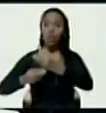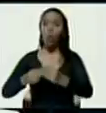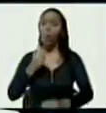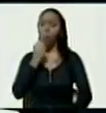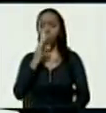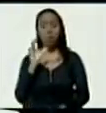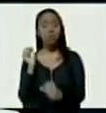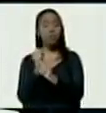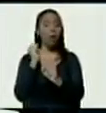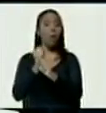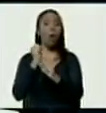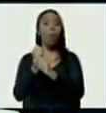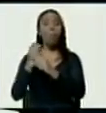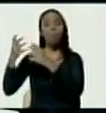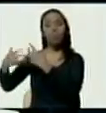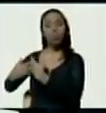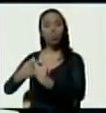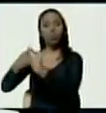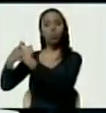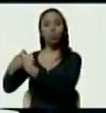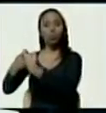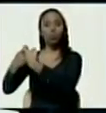trabajo para los Estados Unidos.